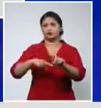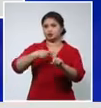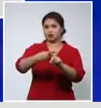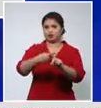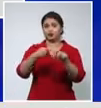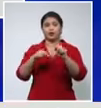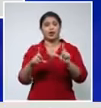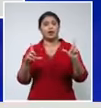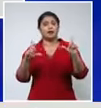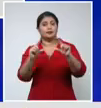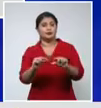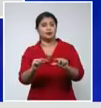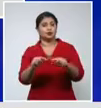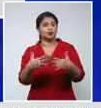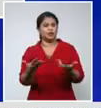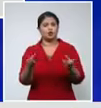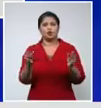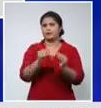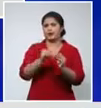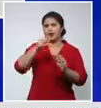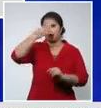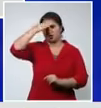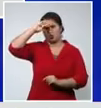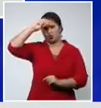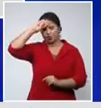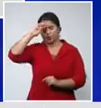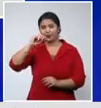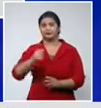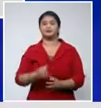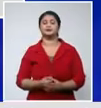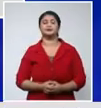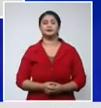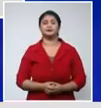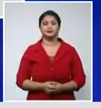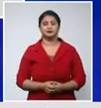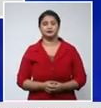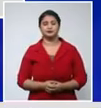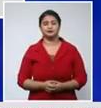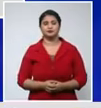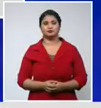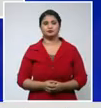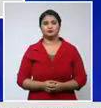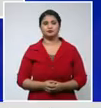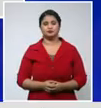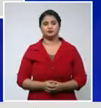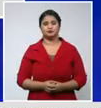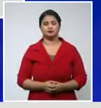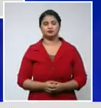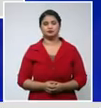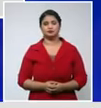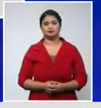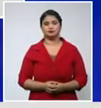de autóctonos, que es importante porque es la transmisión en nuestro país.